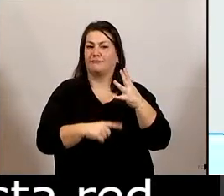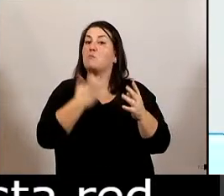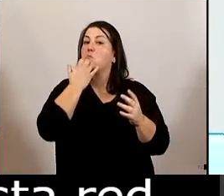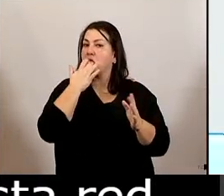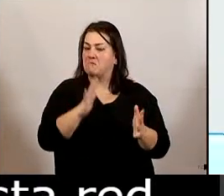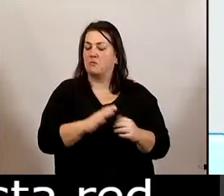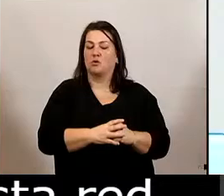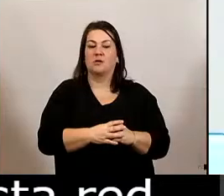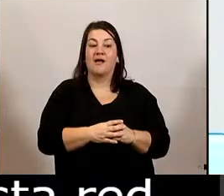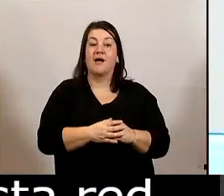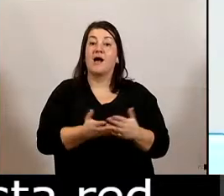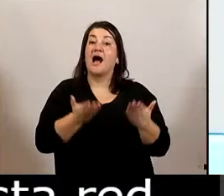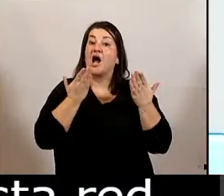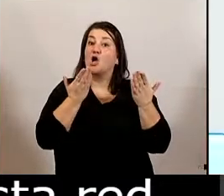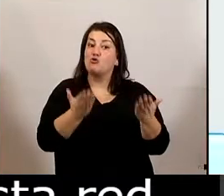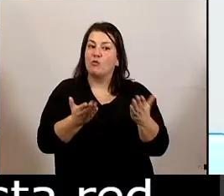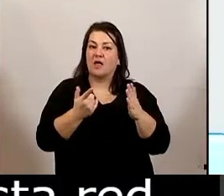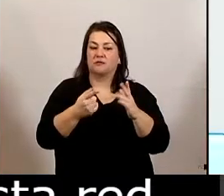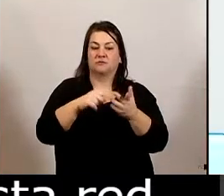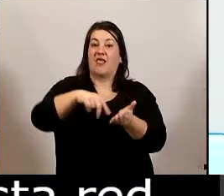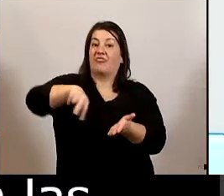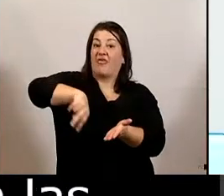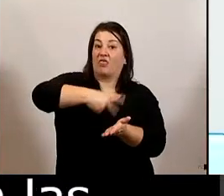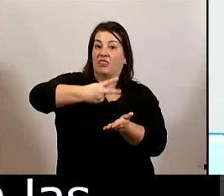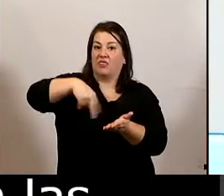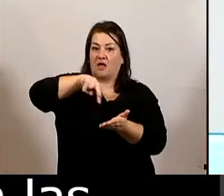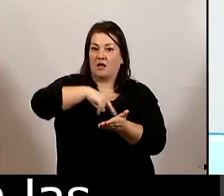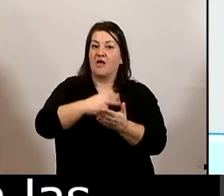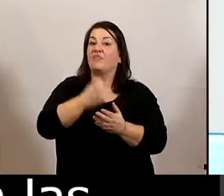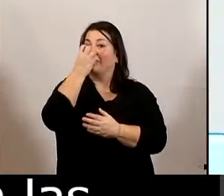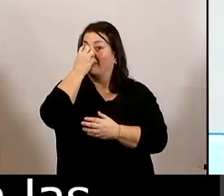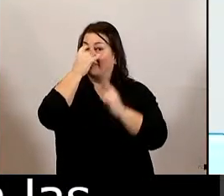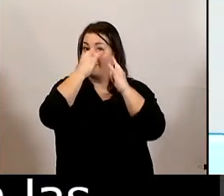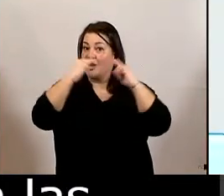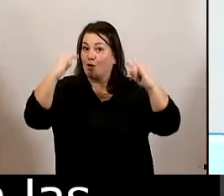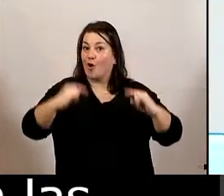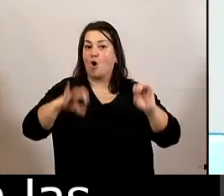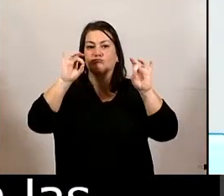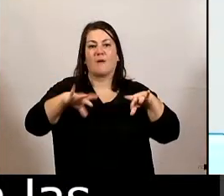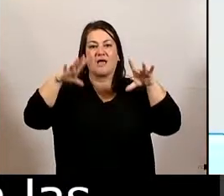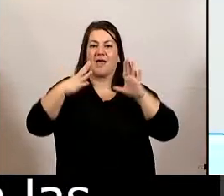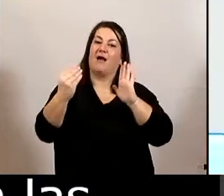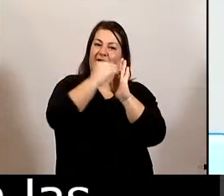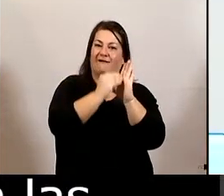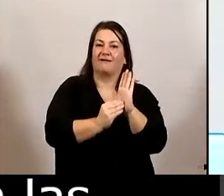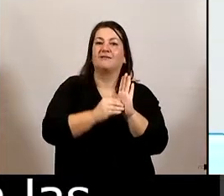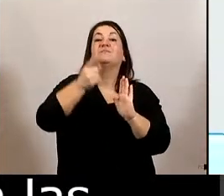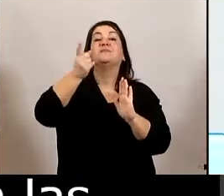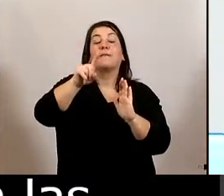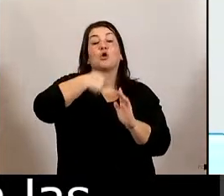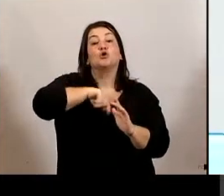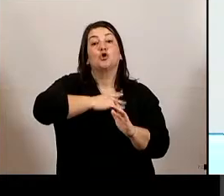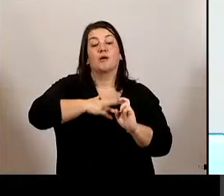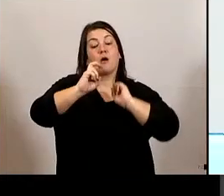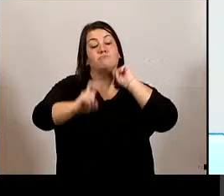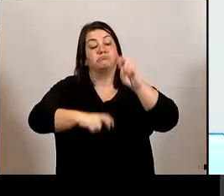incluimos en las ayudas disciplinas como la danza, el circo y la magia, y apostamos por la programación de